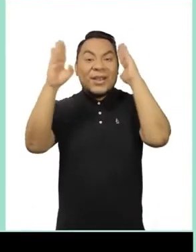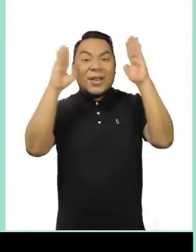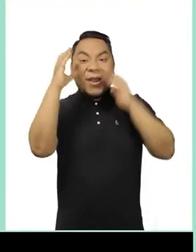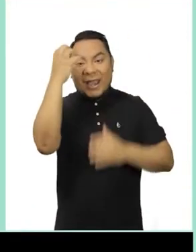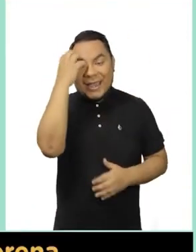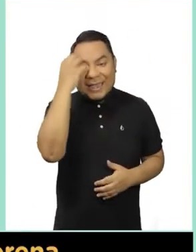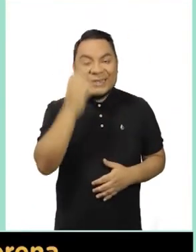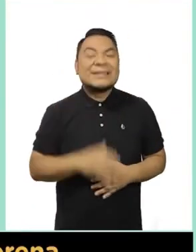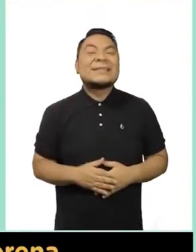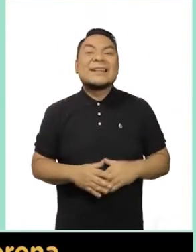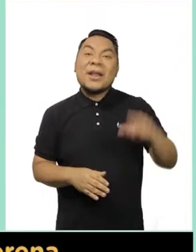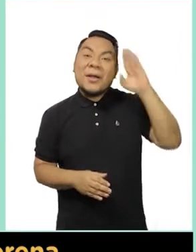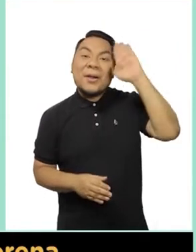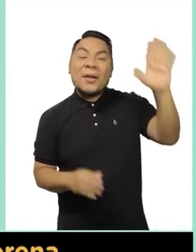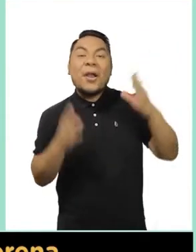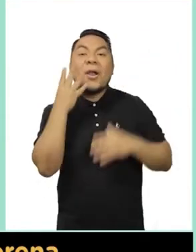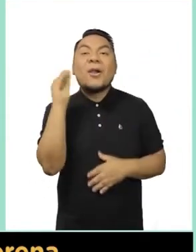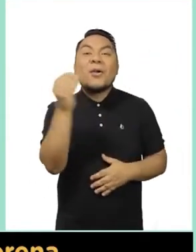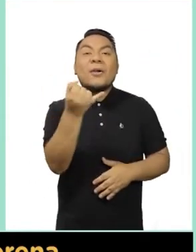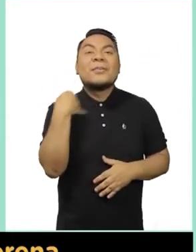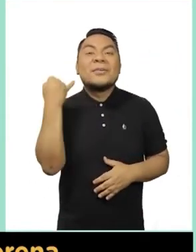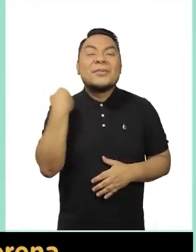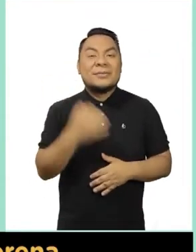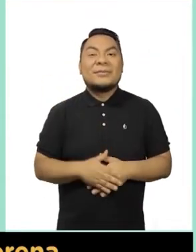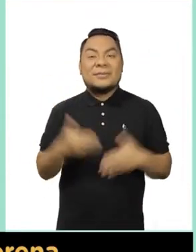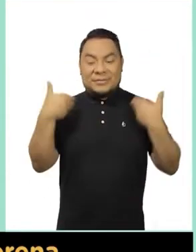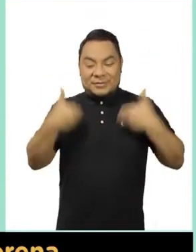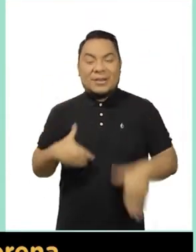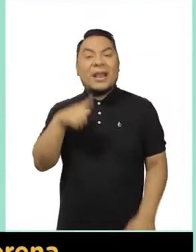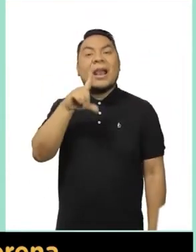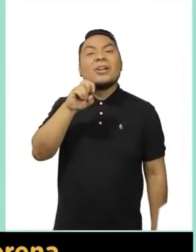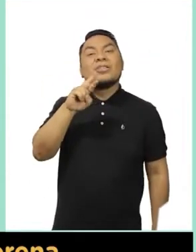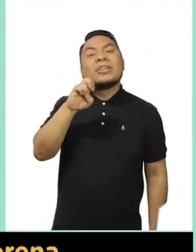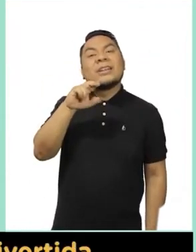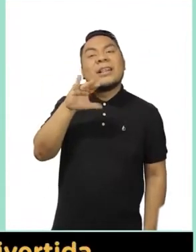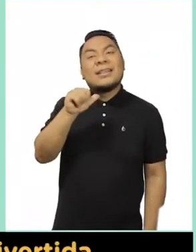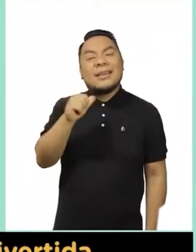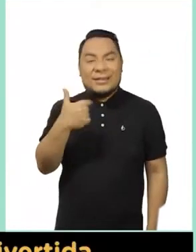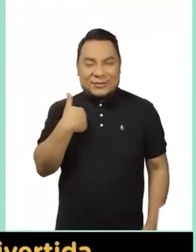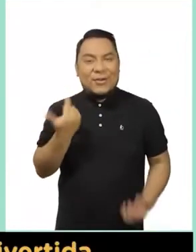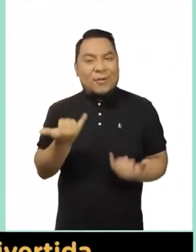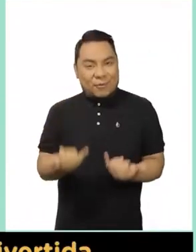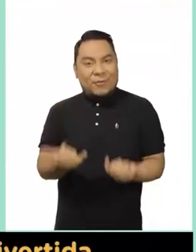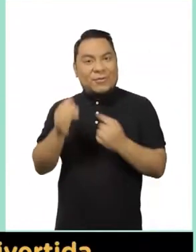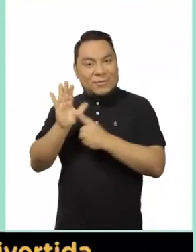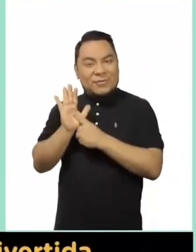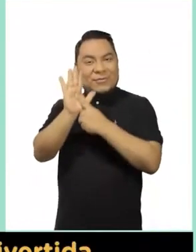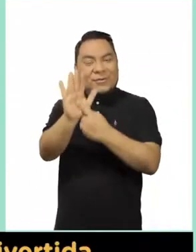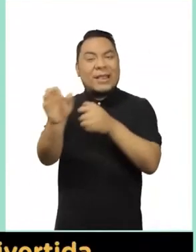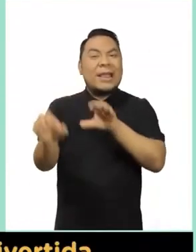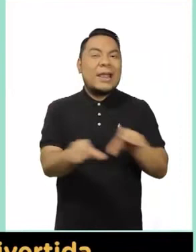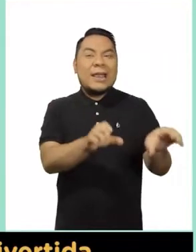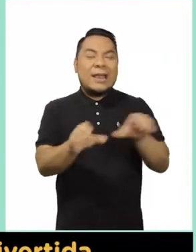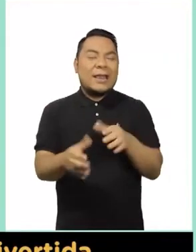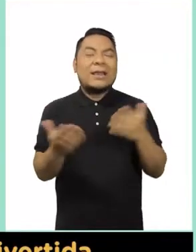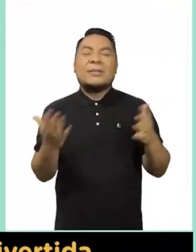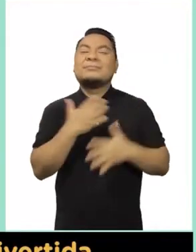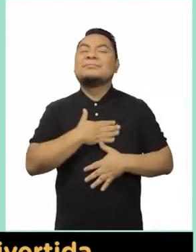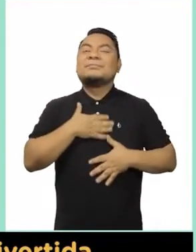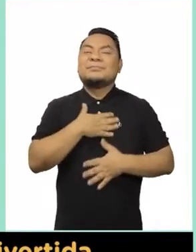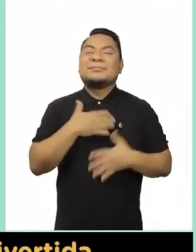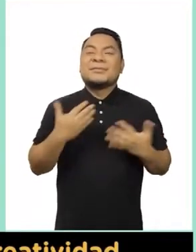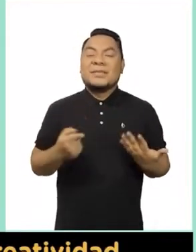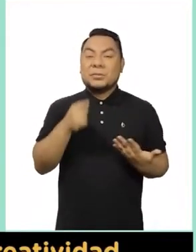Hola, Daniel. Hola, adolescentes y jóvenes. Soy Lorena y te voy a mostrar una actividad